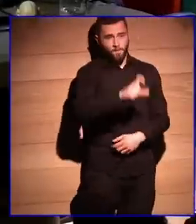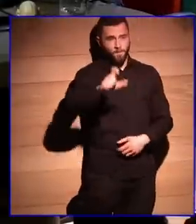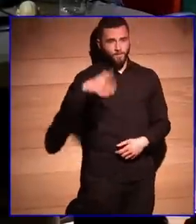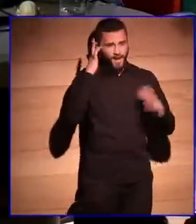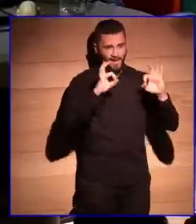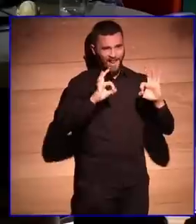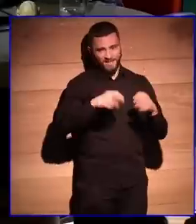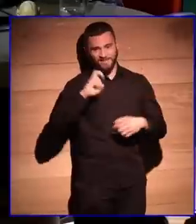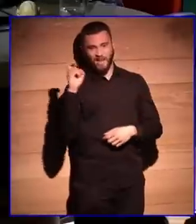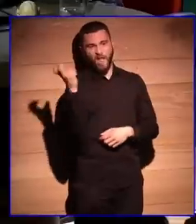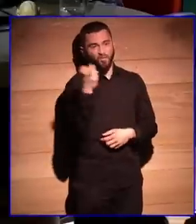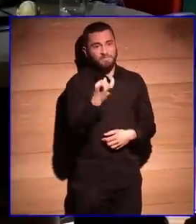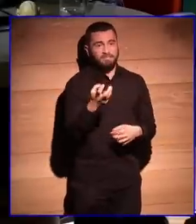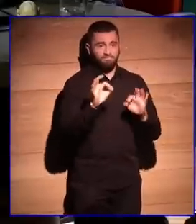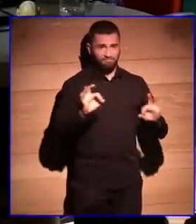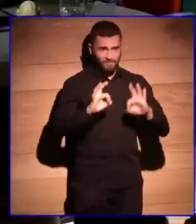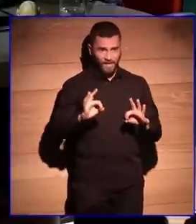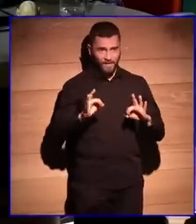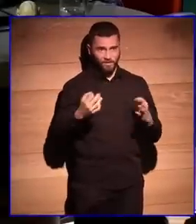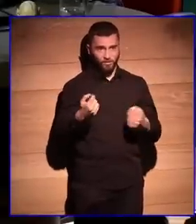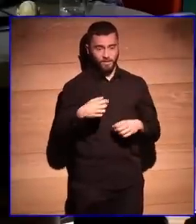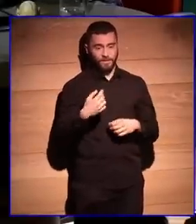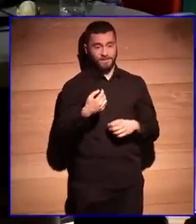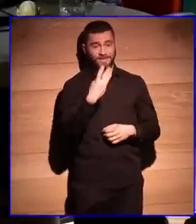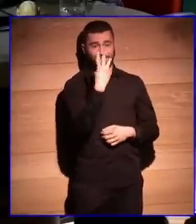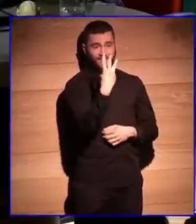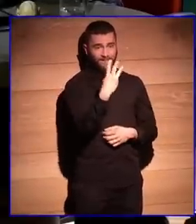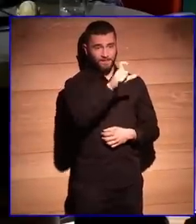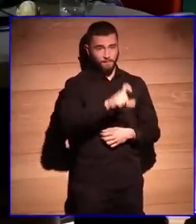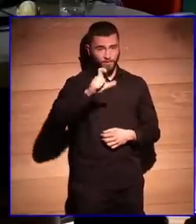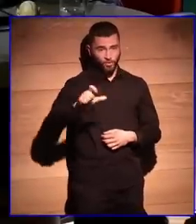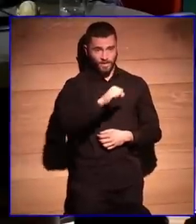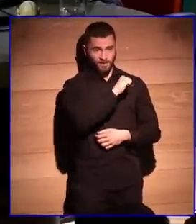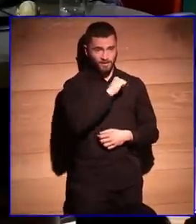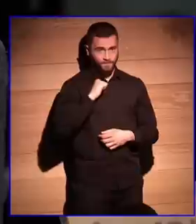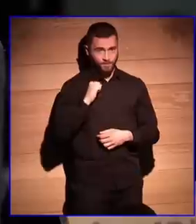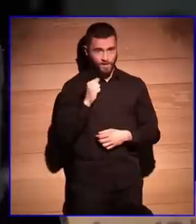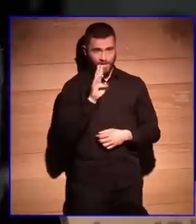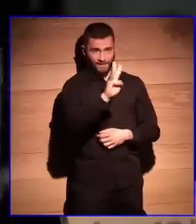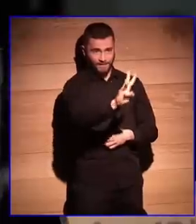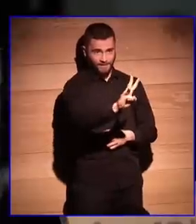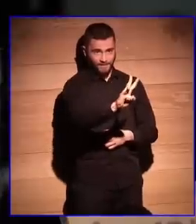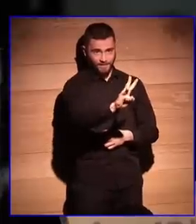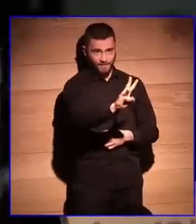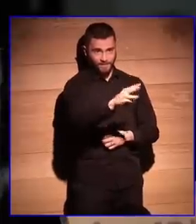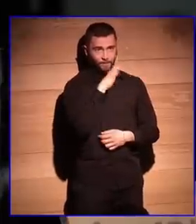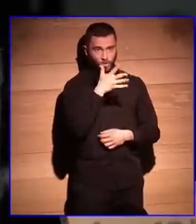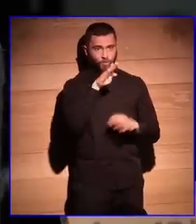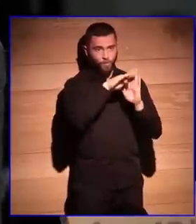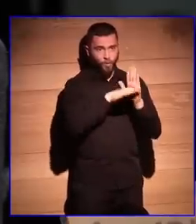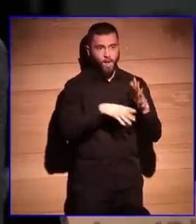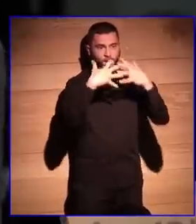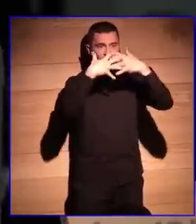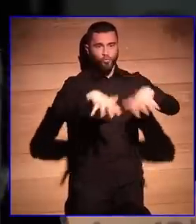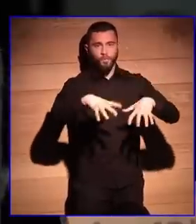de una masa diluida en la nada, frente a tres personas fácilmente individualizables. Por eso, precisamente, todos estos programas automáticos